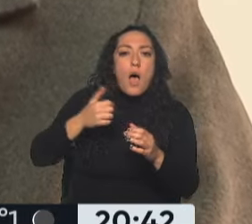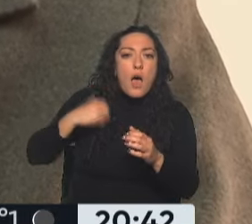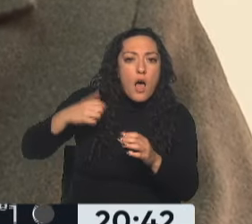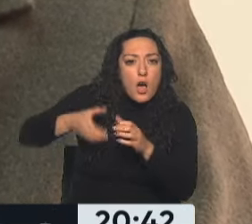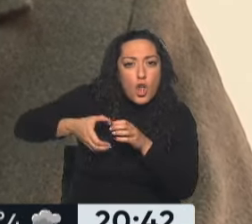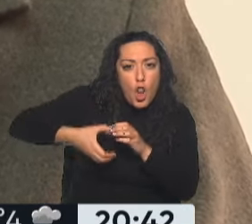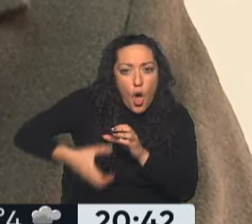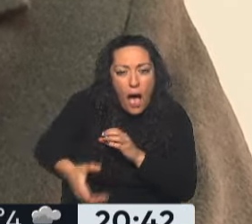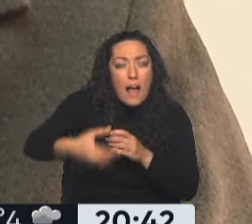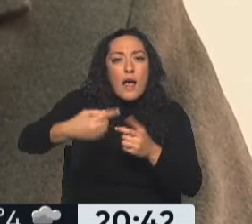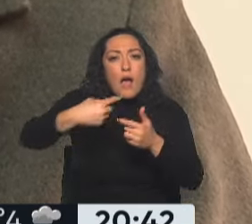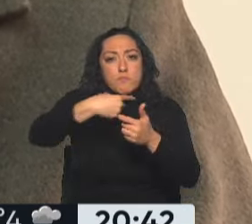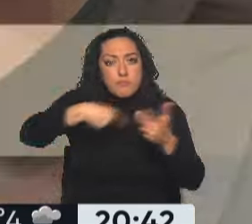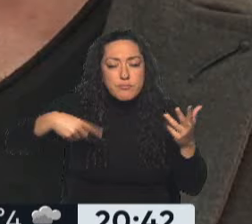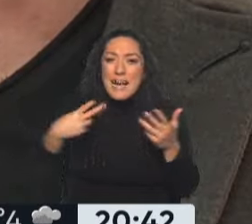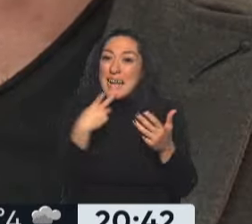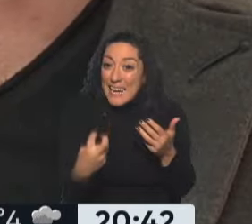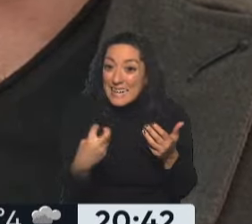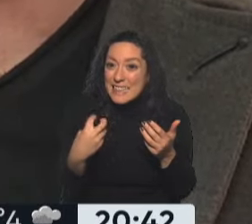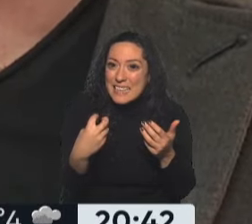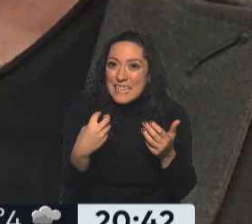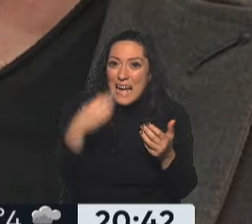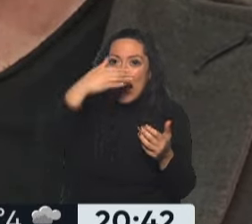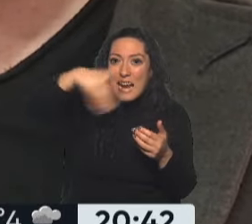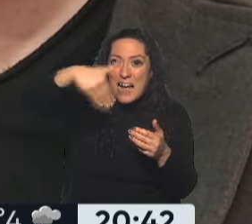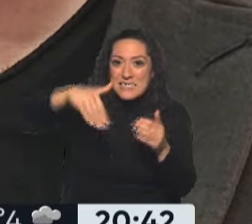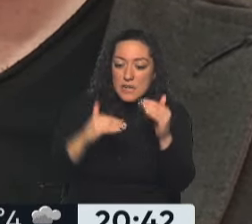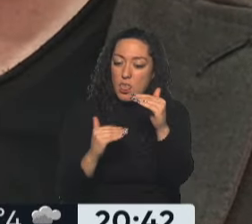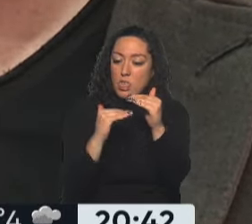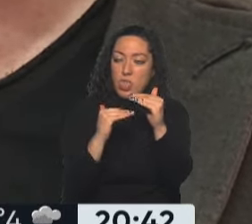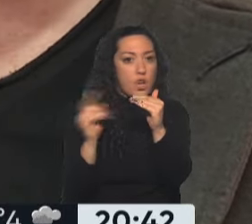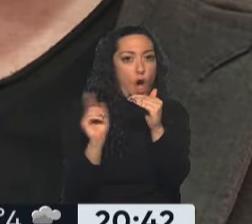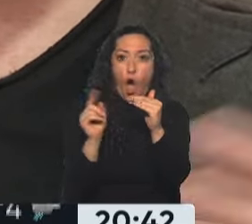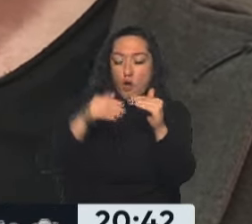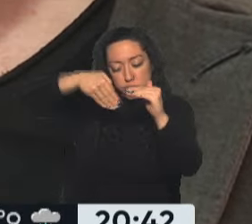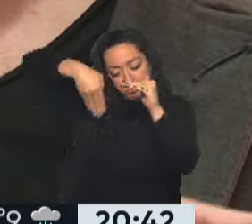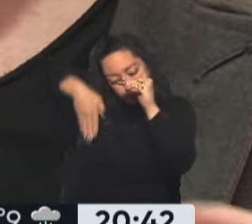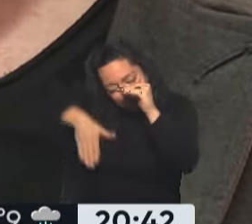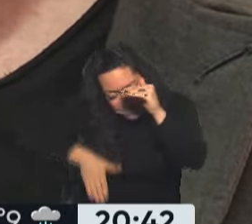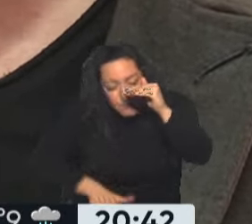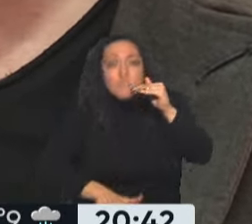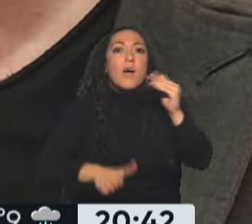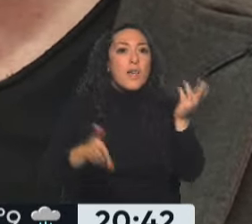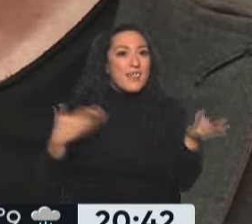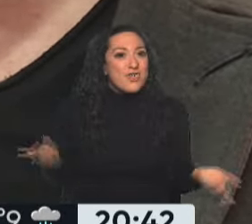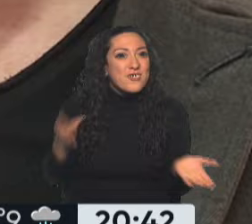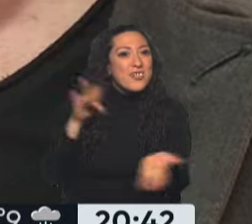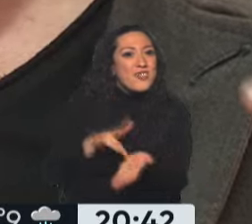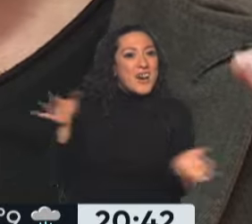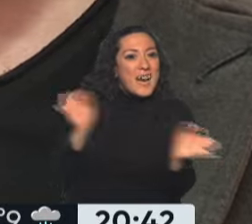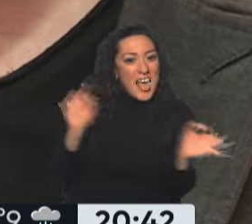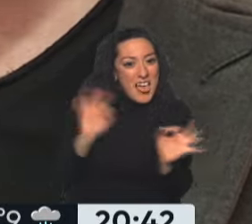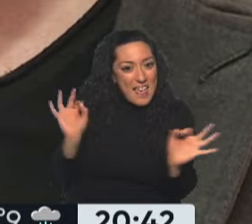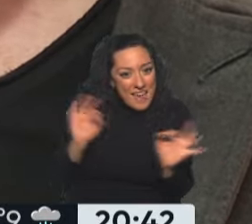instalaciones eléctricas que puede haber en superficie, ¿sí? Y se tomaron el trabajo de precisamente entibar los laterales de la